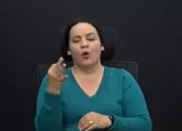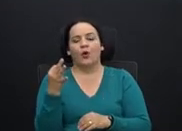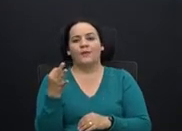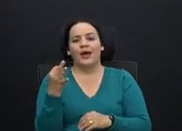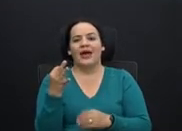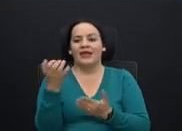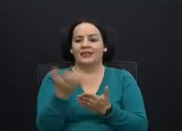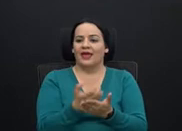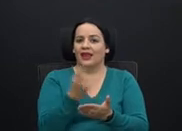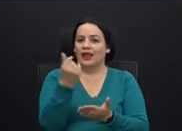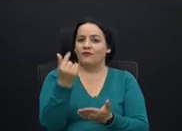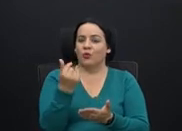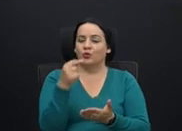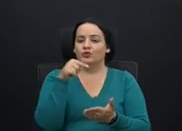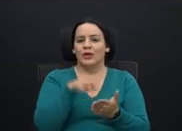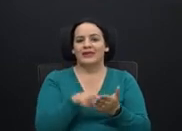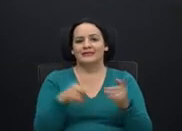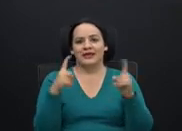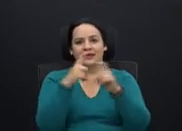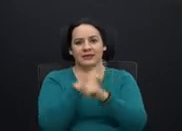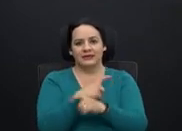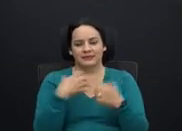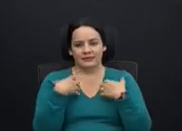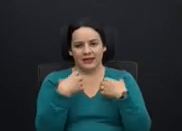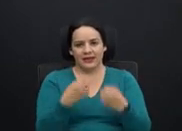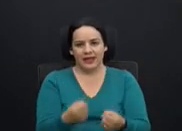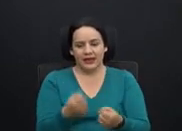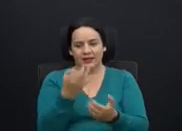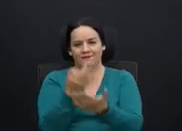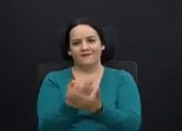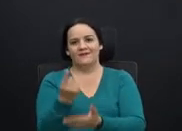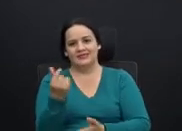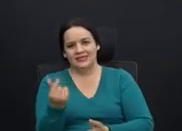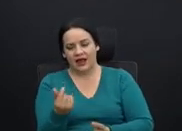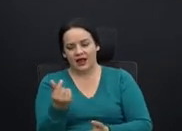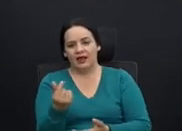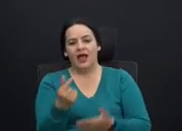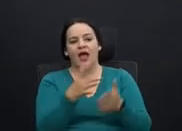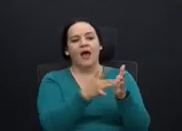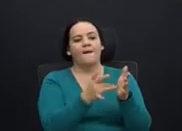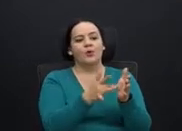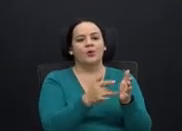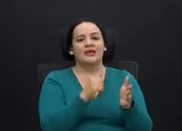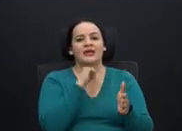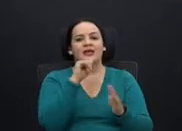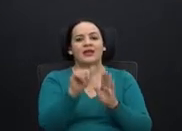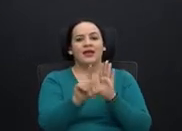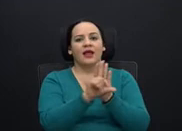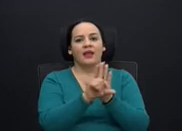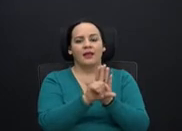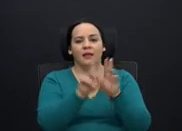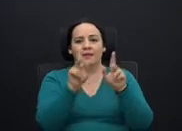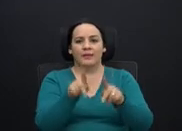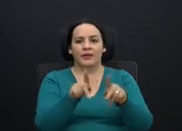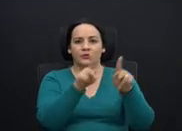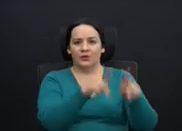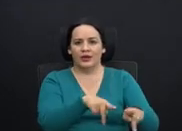de ganar recursos en esta crisis sanitaria y fiscal. Está siendo aprovechada ilegalmente por